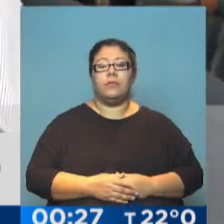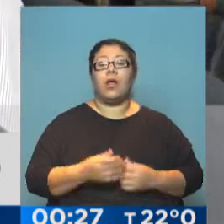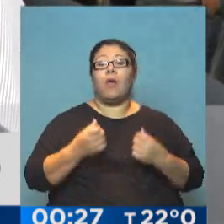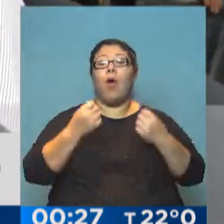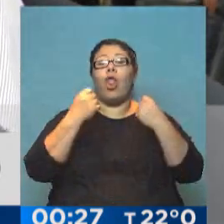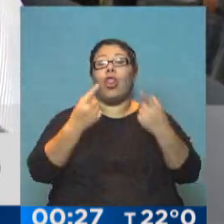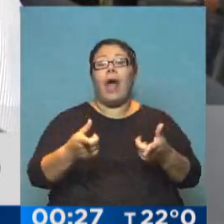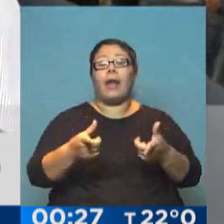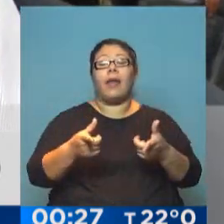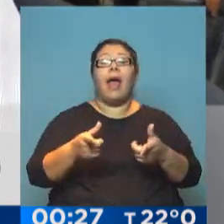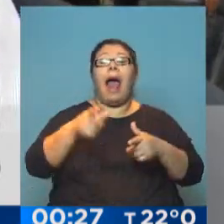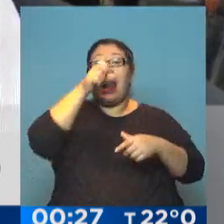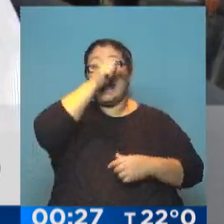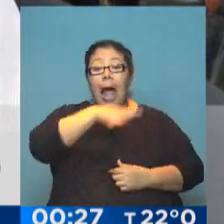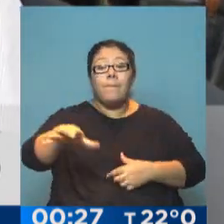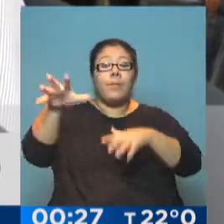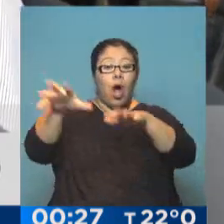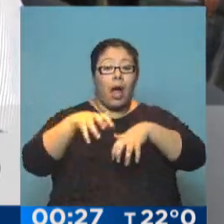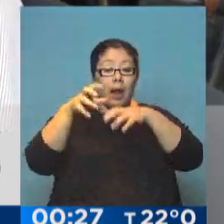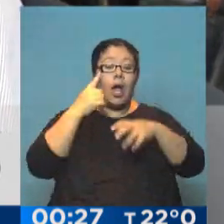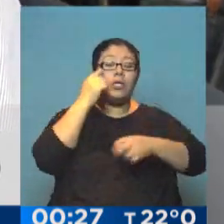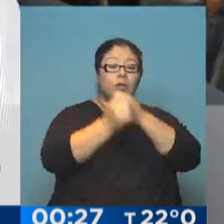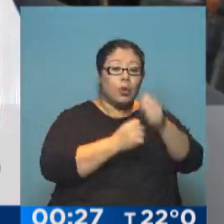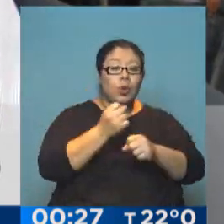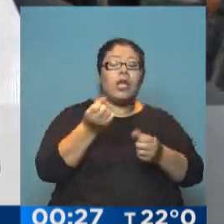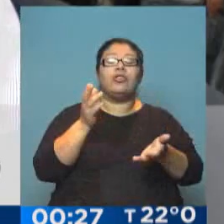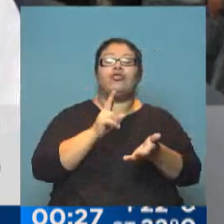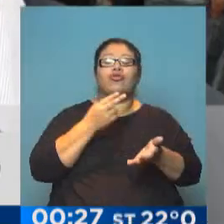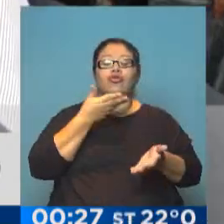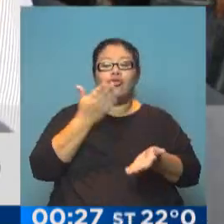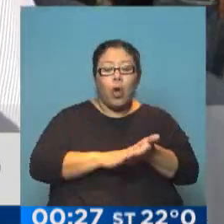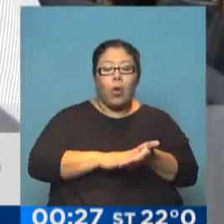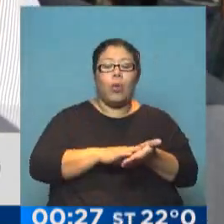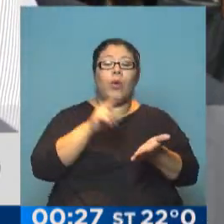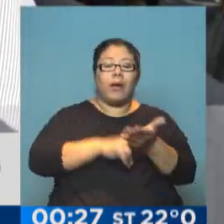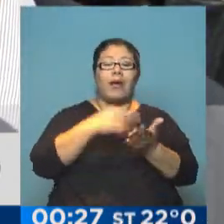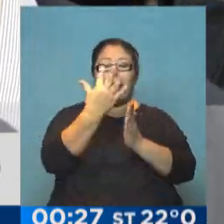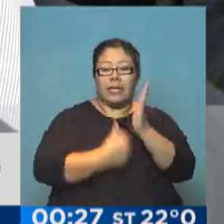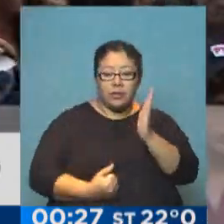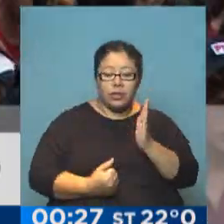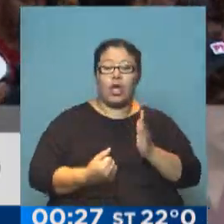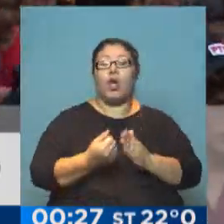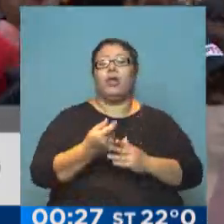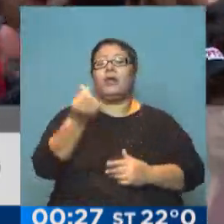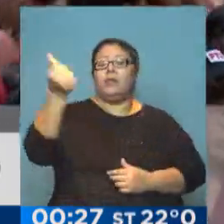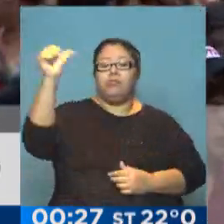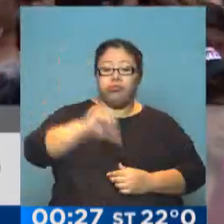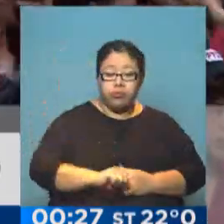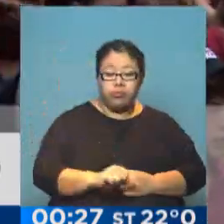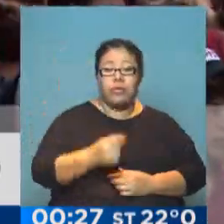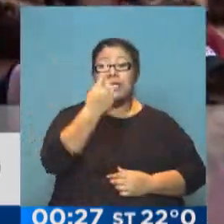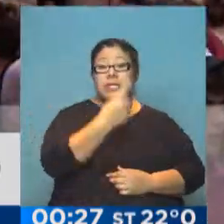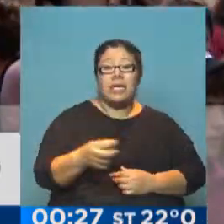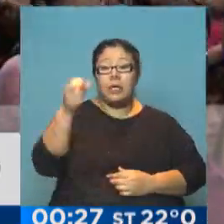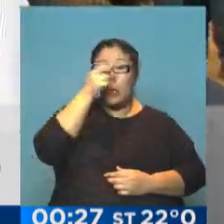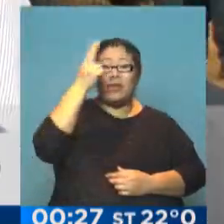favorecer a las patronales del agro, como se vio con el levantamiento de las retenciones, como se vio con la devaluación. Solo con esas dos medidas son